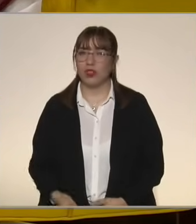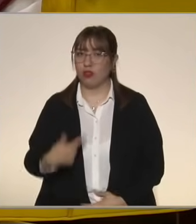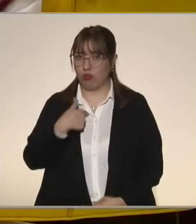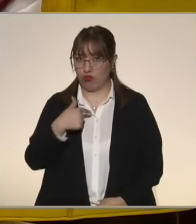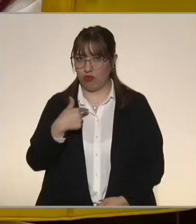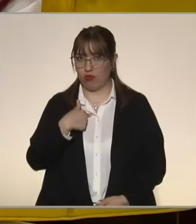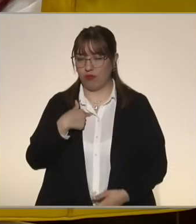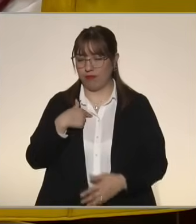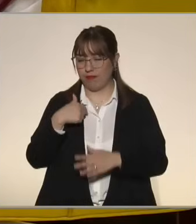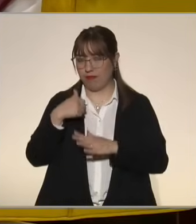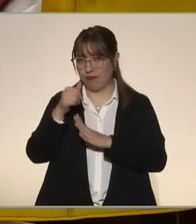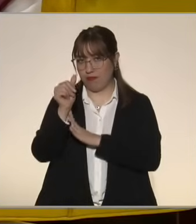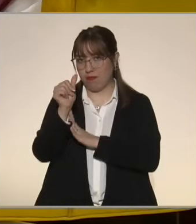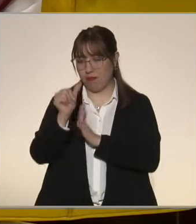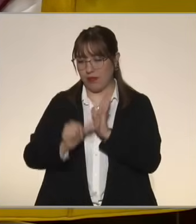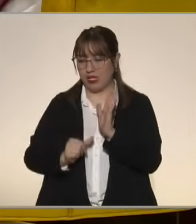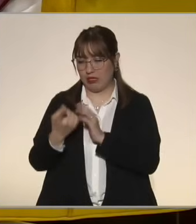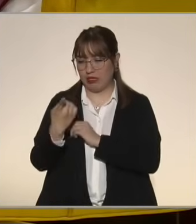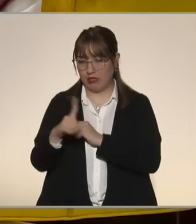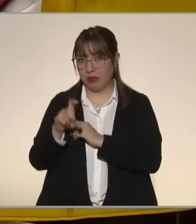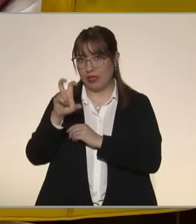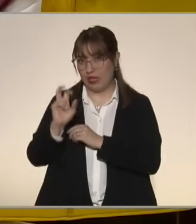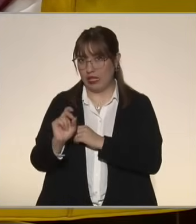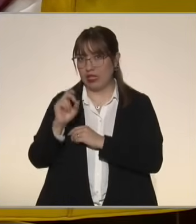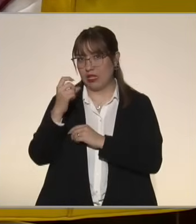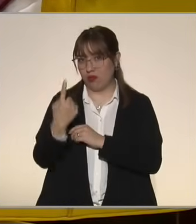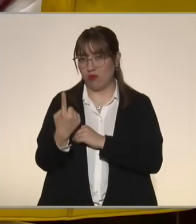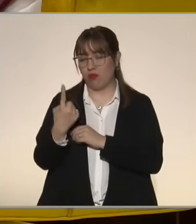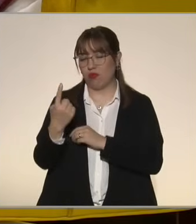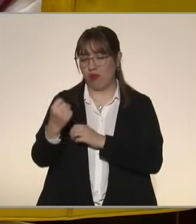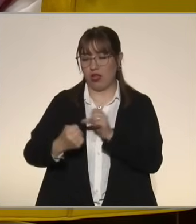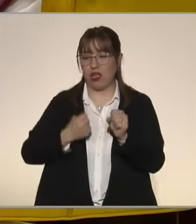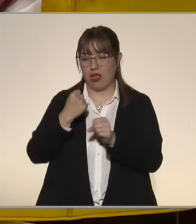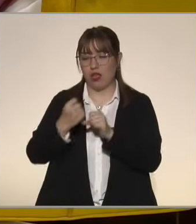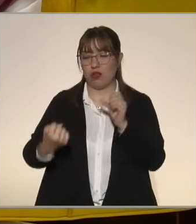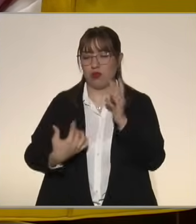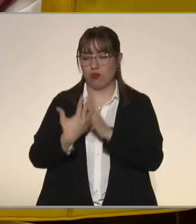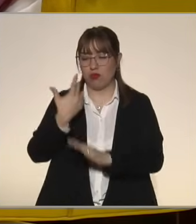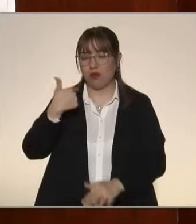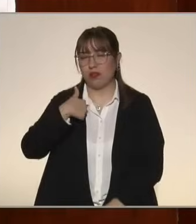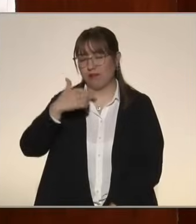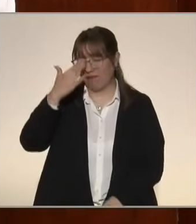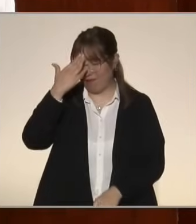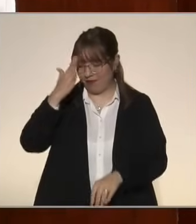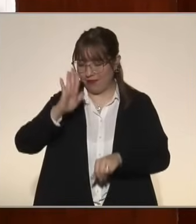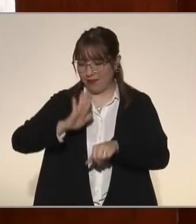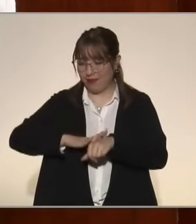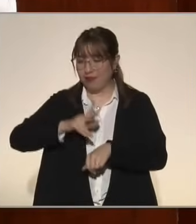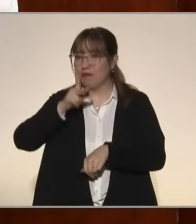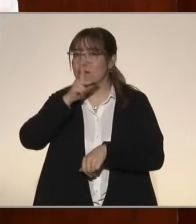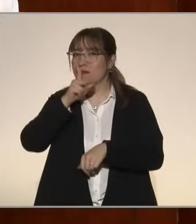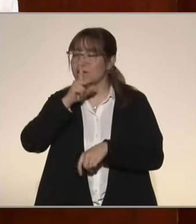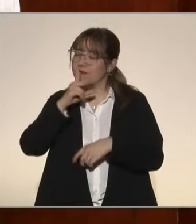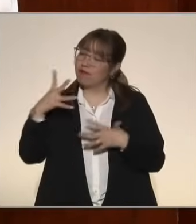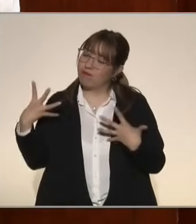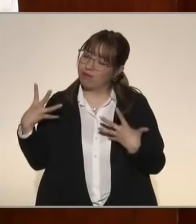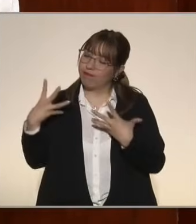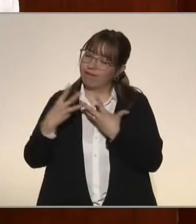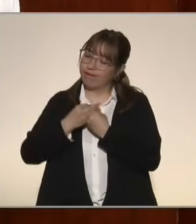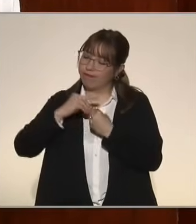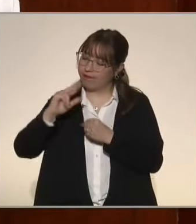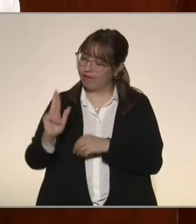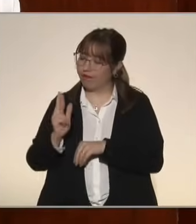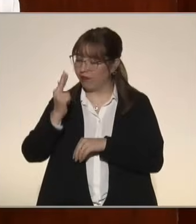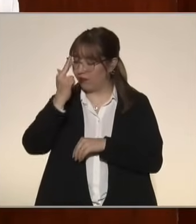que hago es conmemorar los últimos momentos que viví con mi padre, por un lado, y por otro